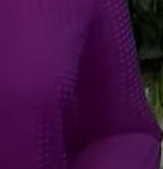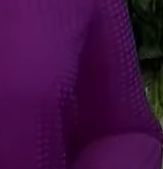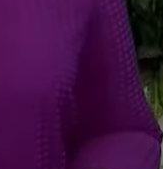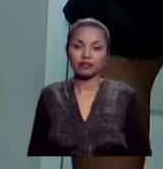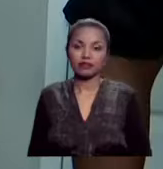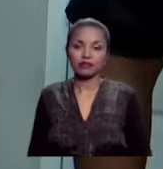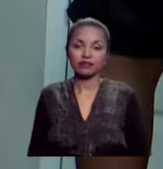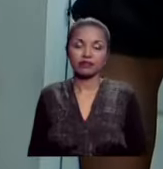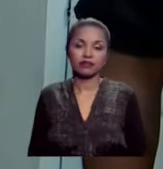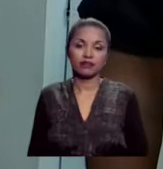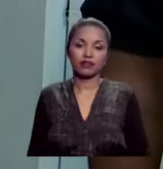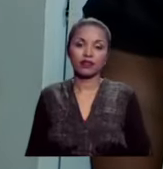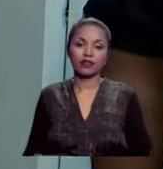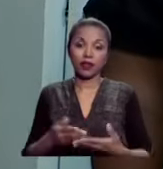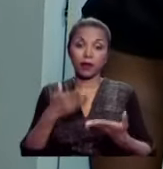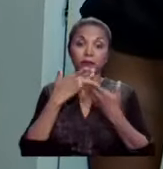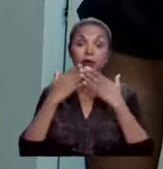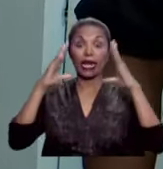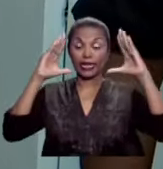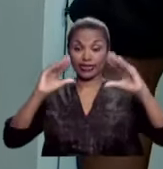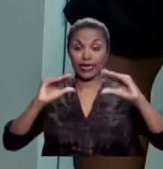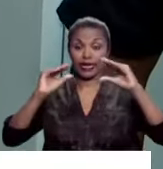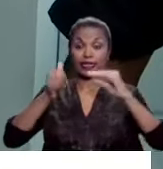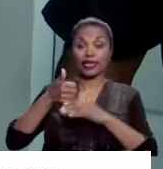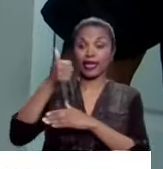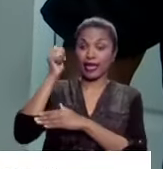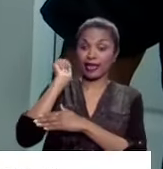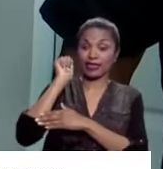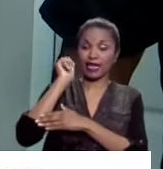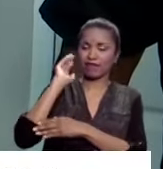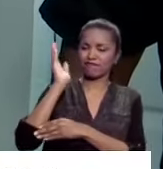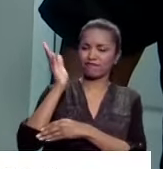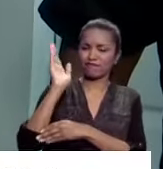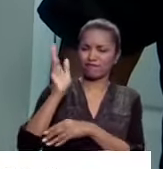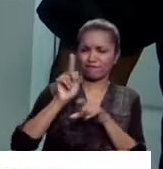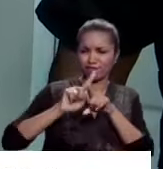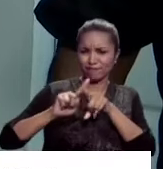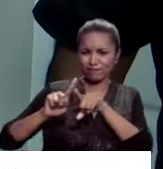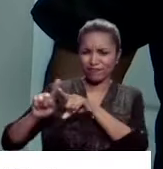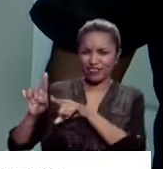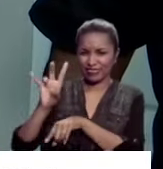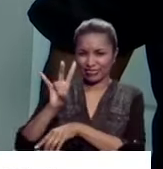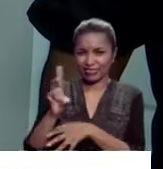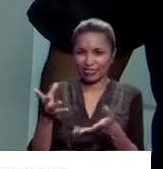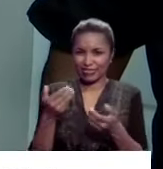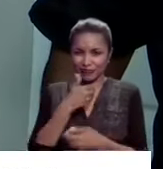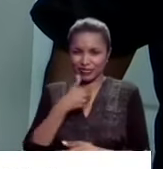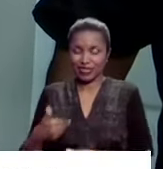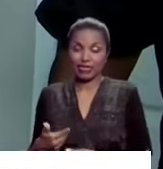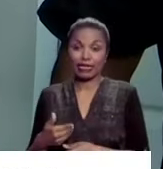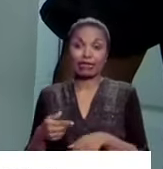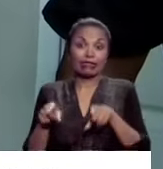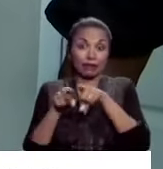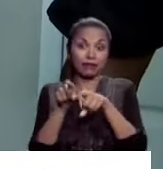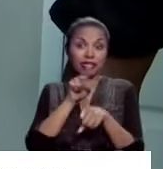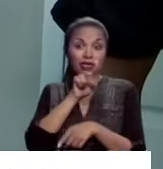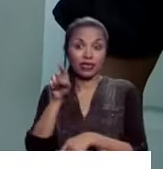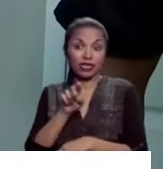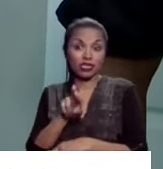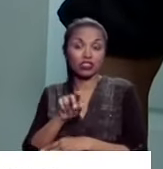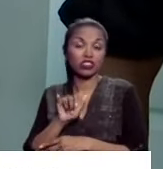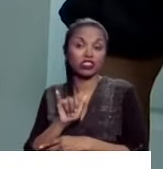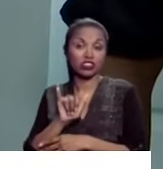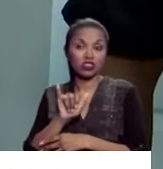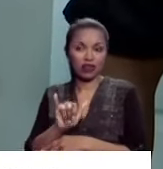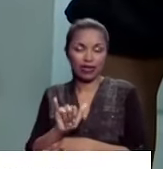Muy buenas tardes, y como sabemos, en el día de ayer, durante el debate presidencial, la candidata presidencial Zulay Rodríguez anunció en